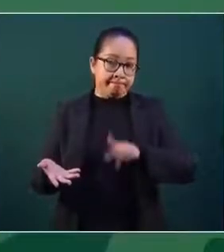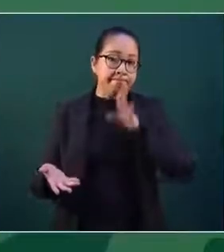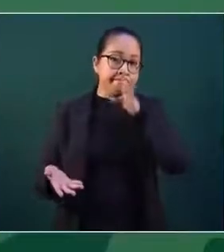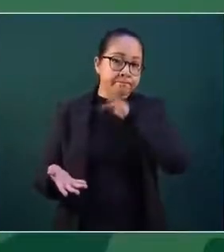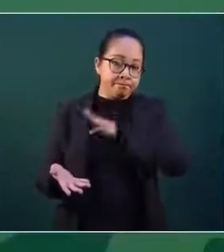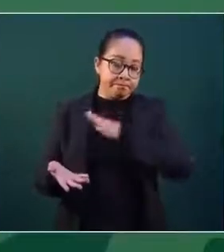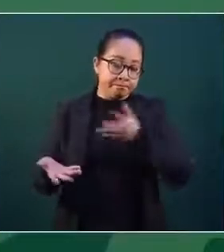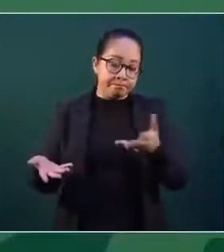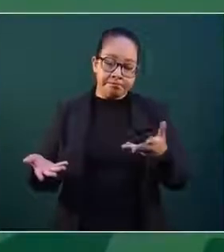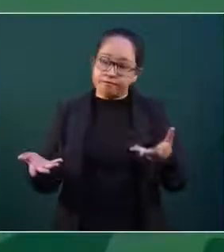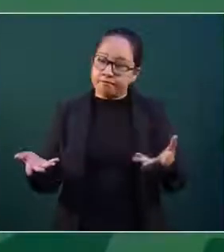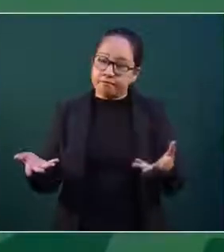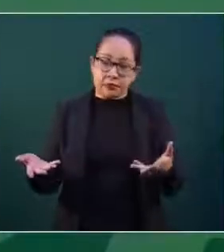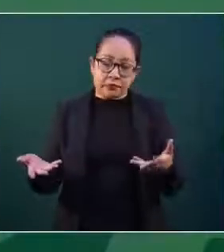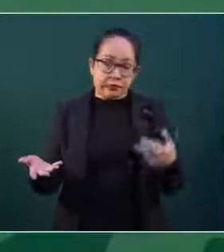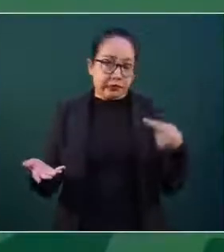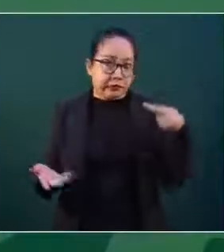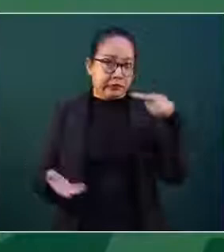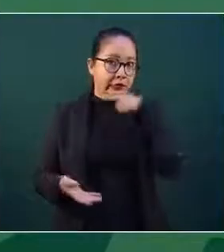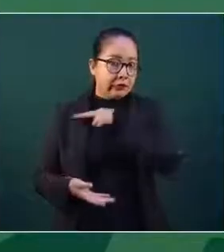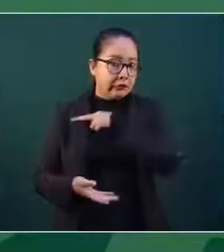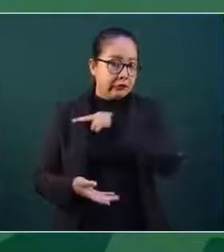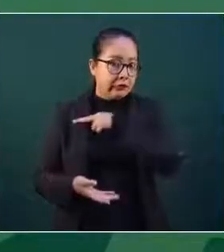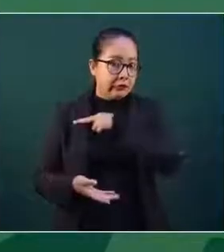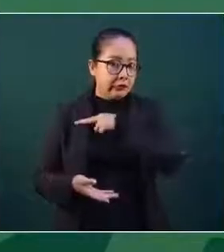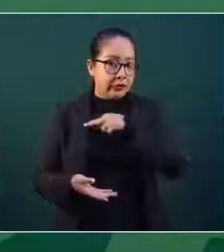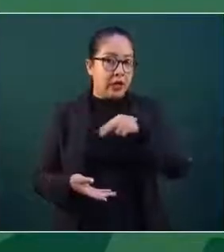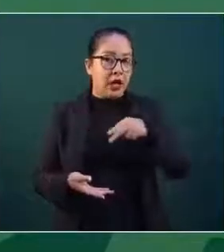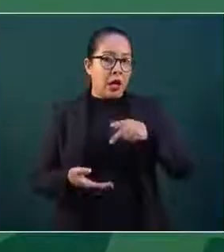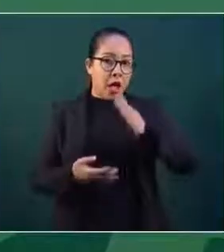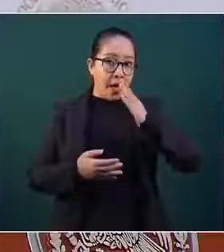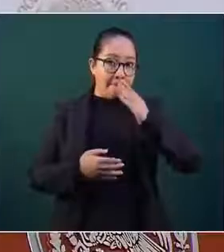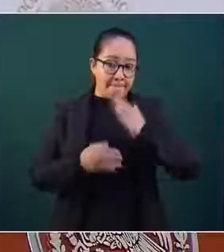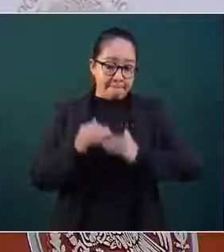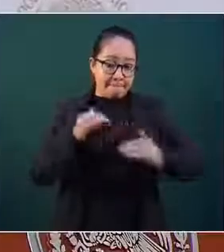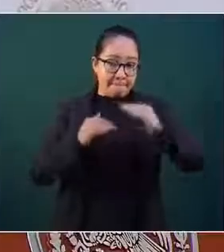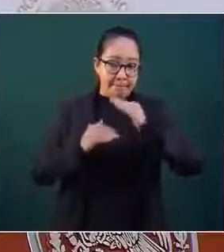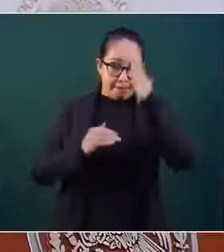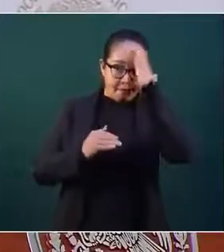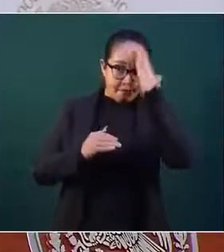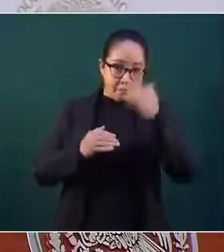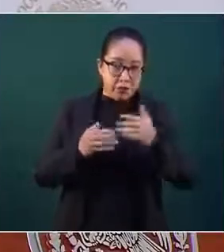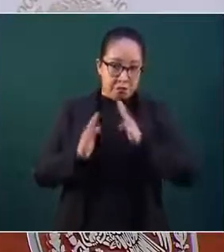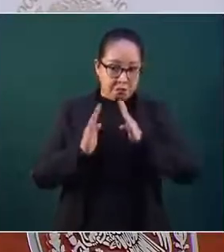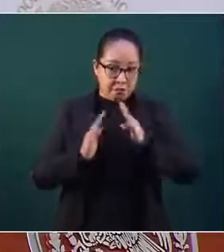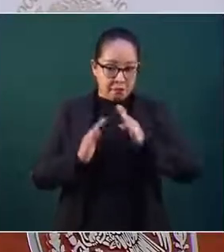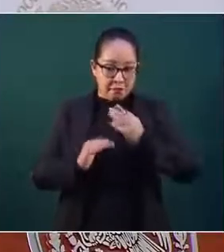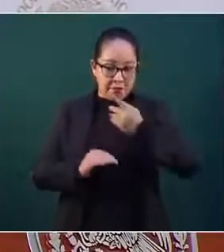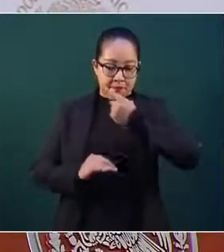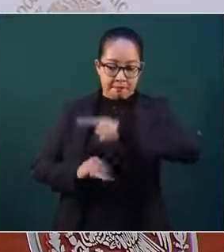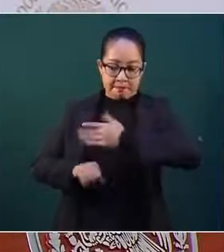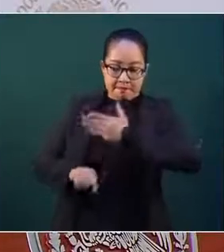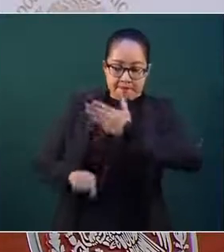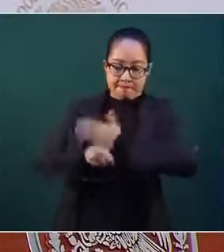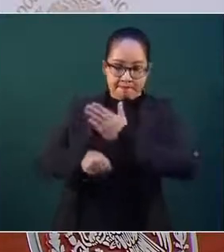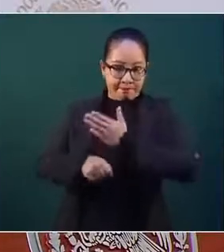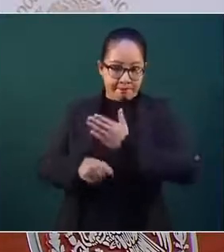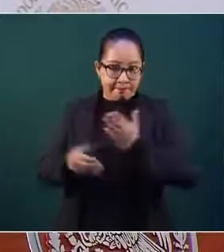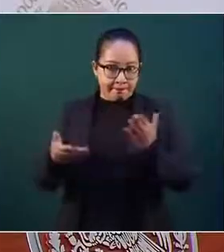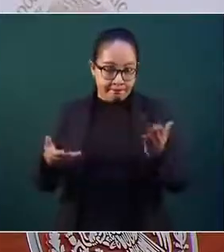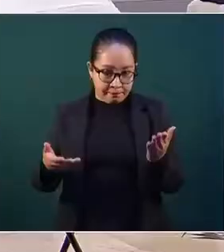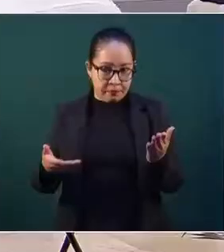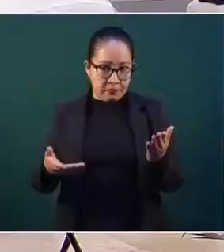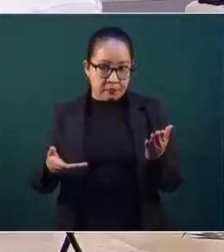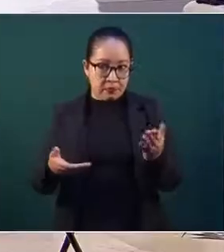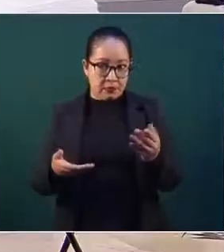y de inmediato se actuó. Ni se dio a conocer mucho,